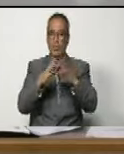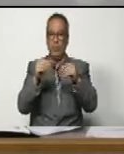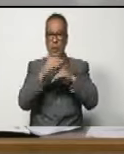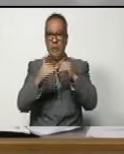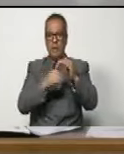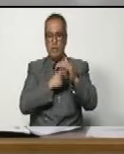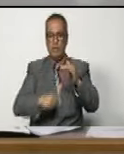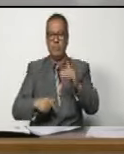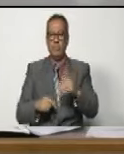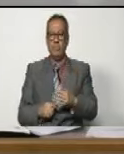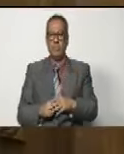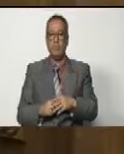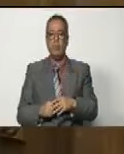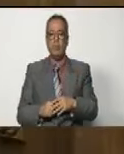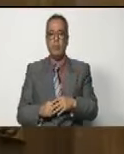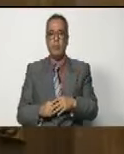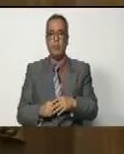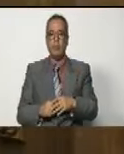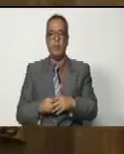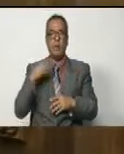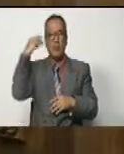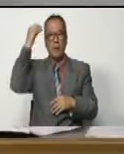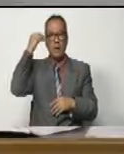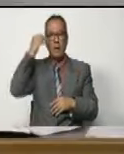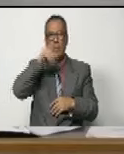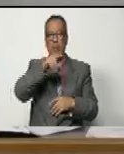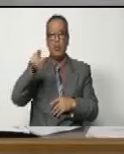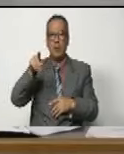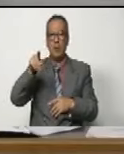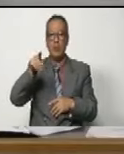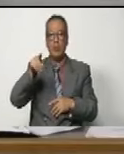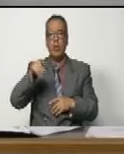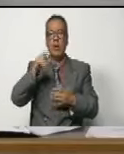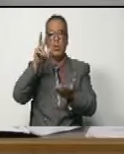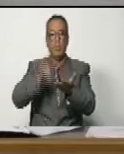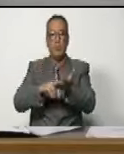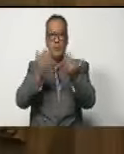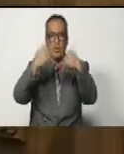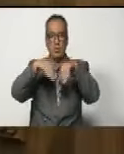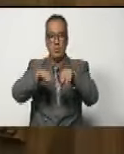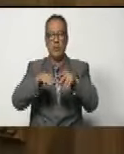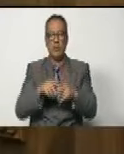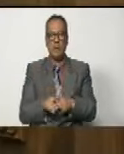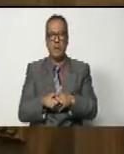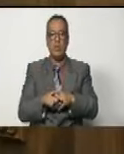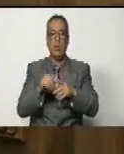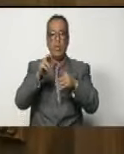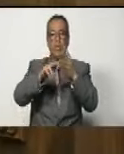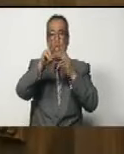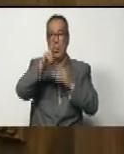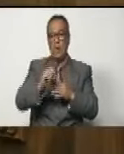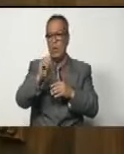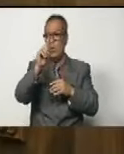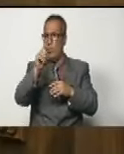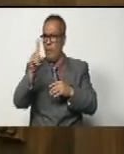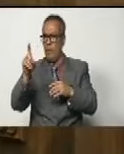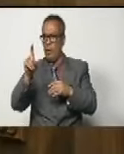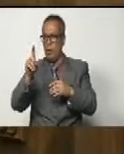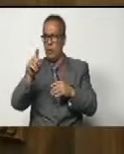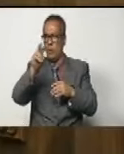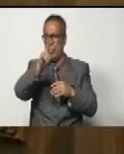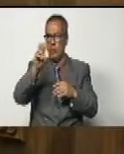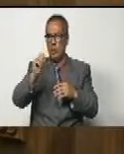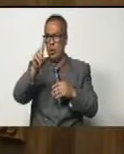ciudadano vicepresidente. En consideración. Aprobado. Siguiente. 31. Se sugiere aprobar